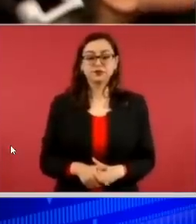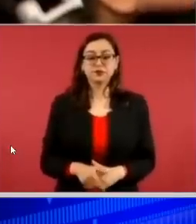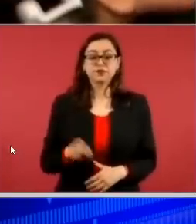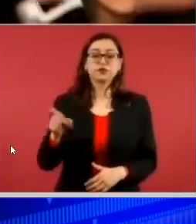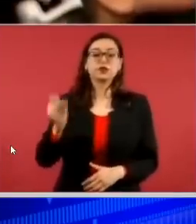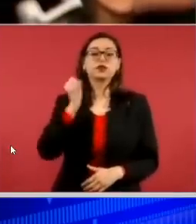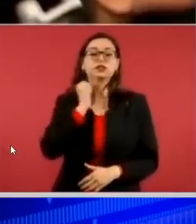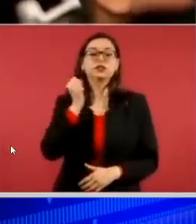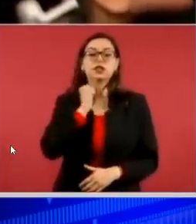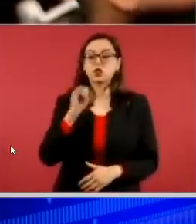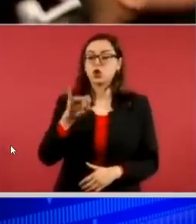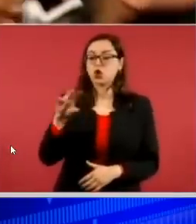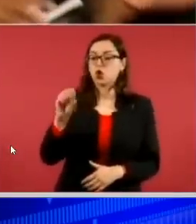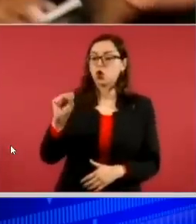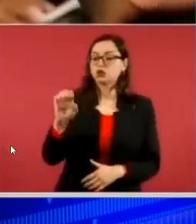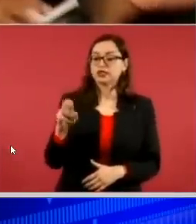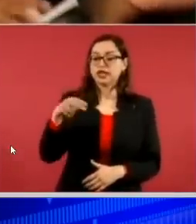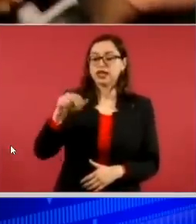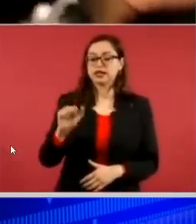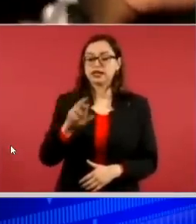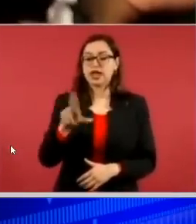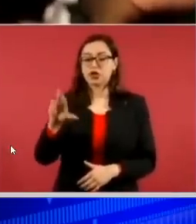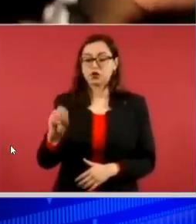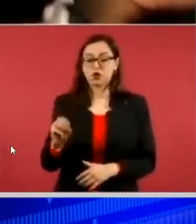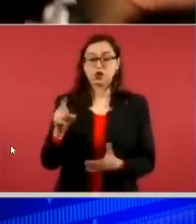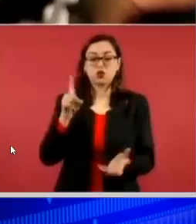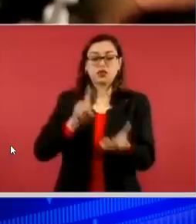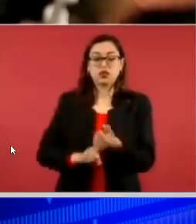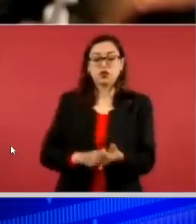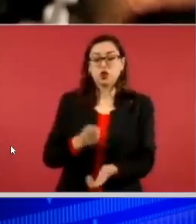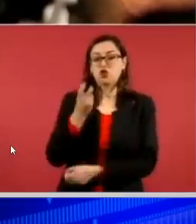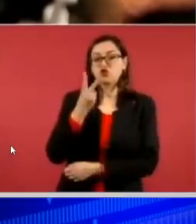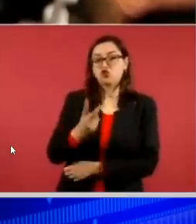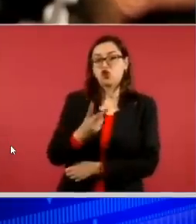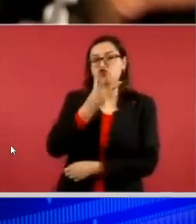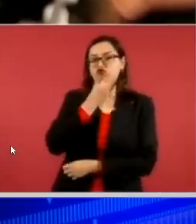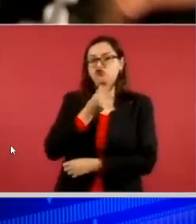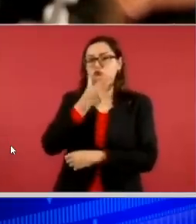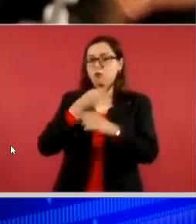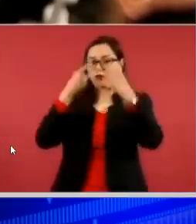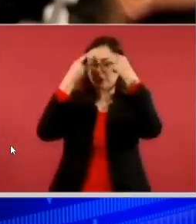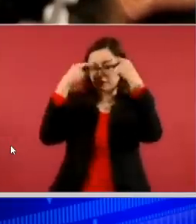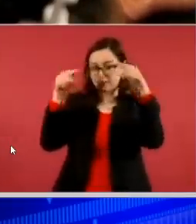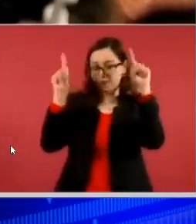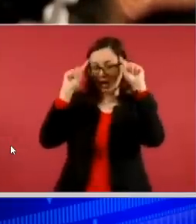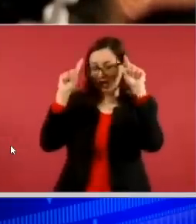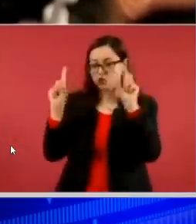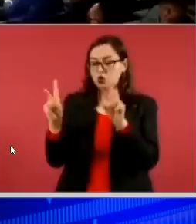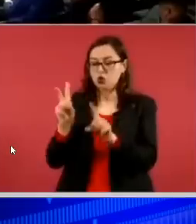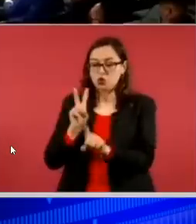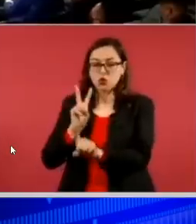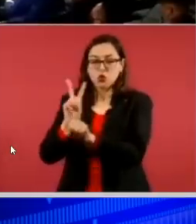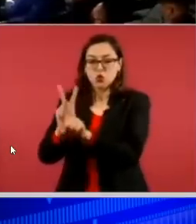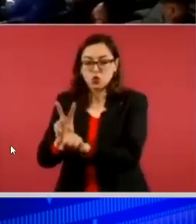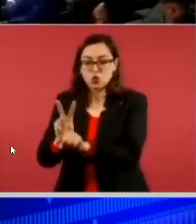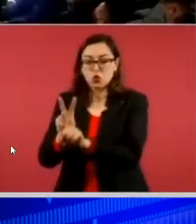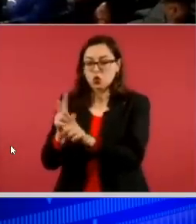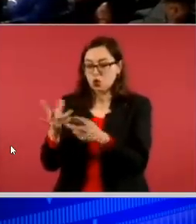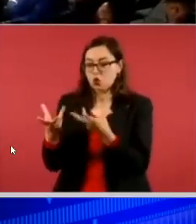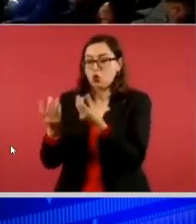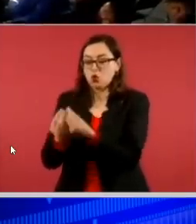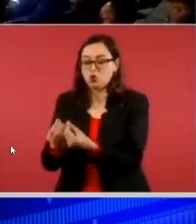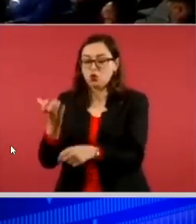José narro confirma usted esta información Se Es real la desaparición Sí